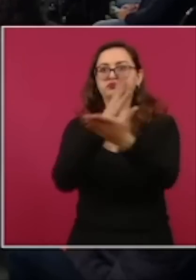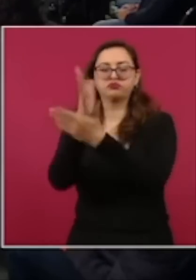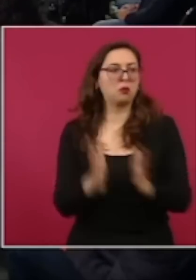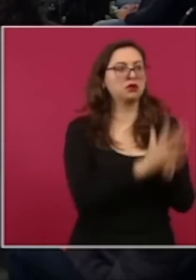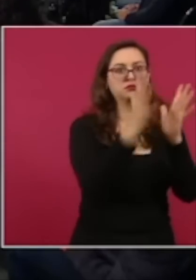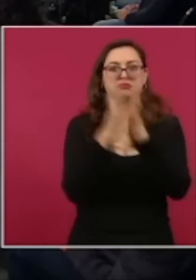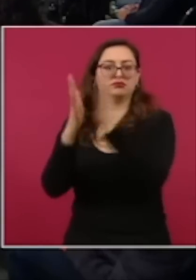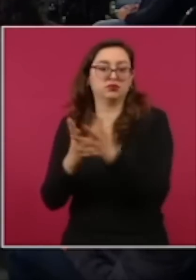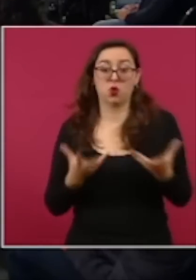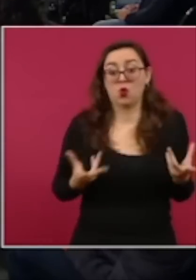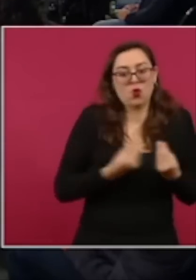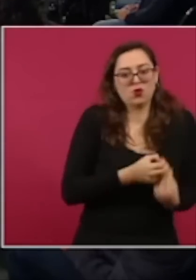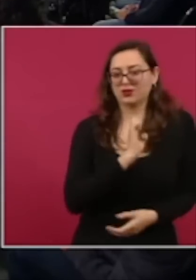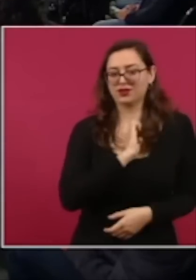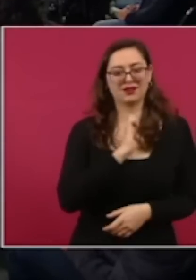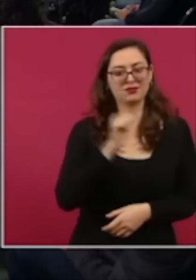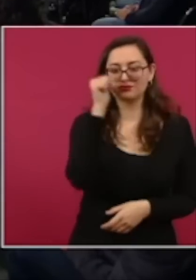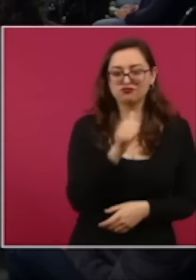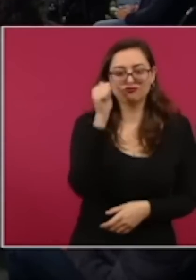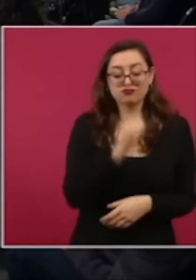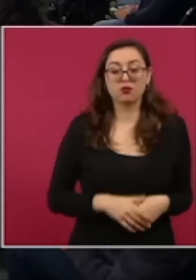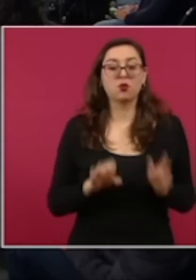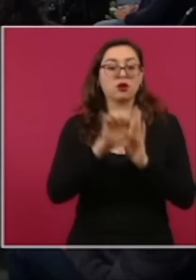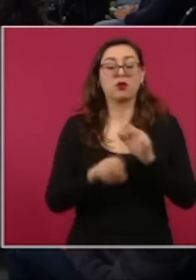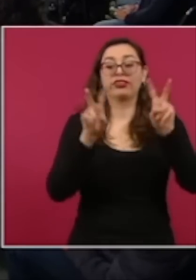en Remo, por ejemplo, que se obtuvieron medallas,